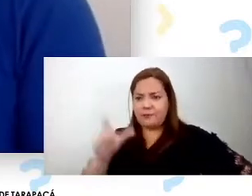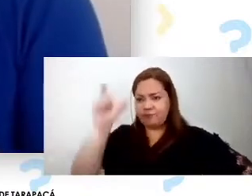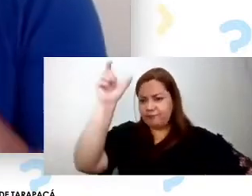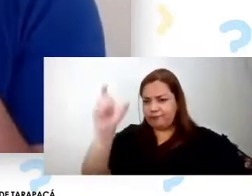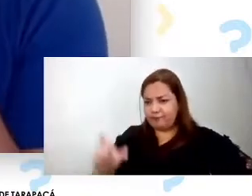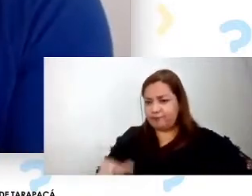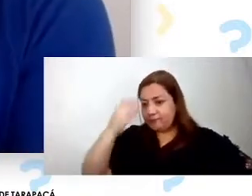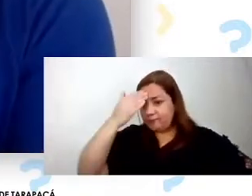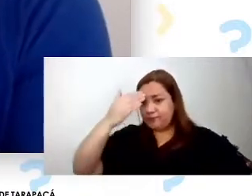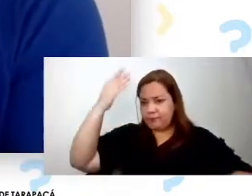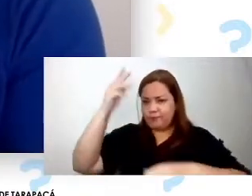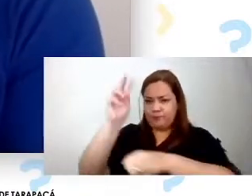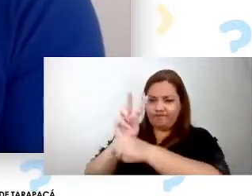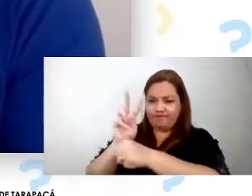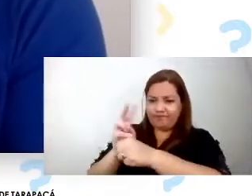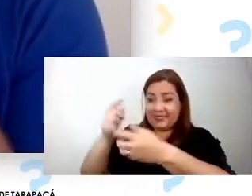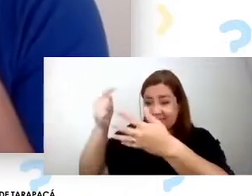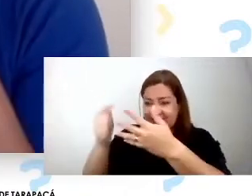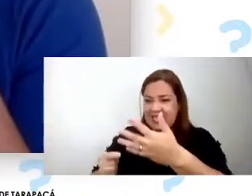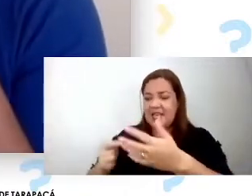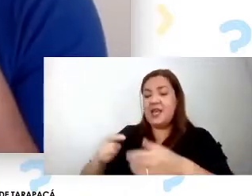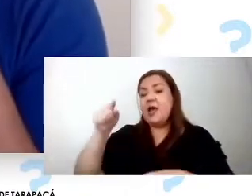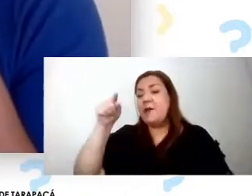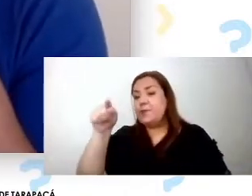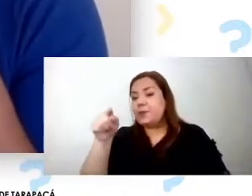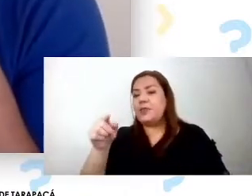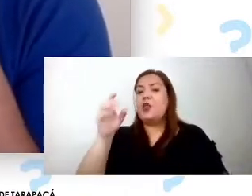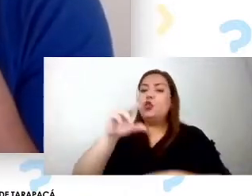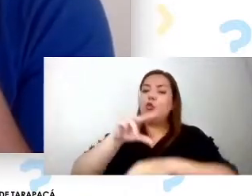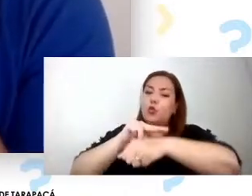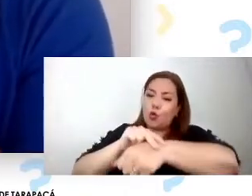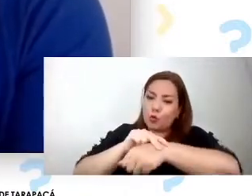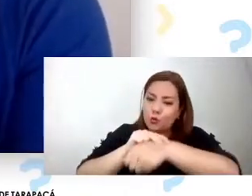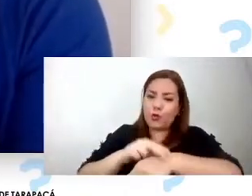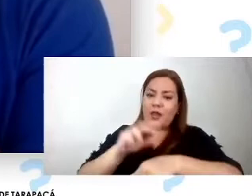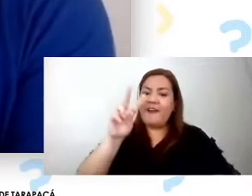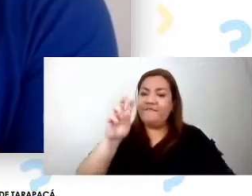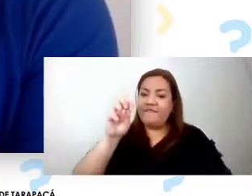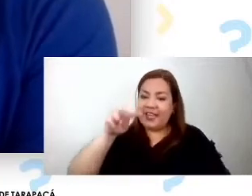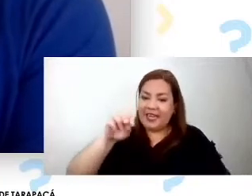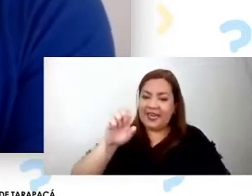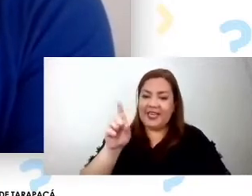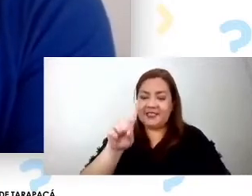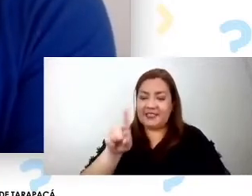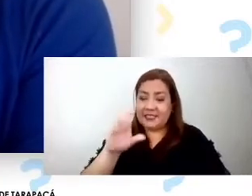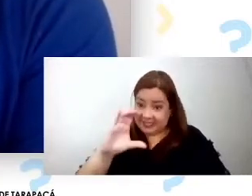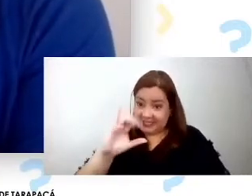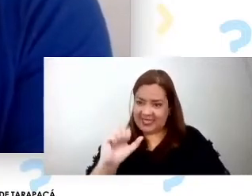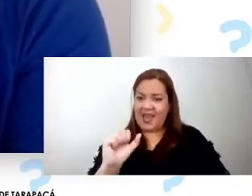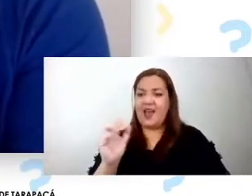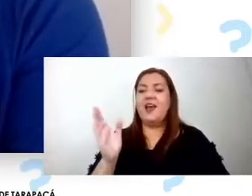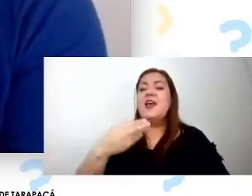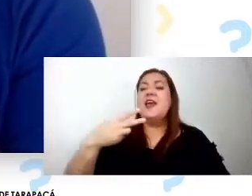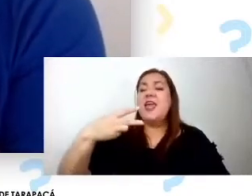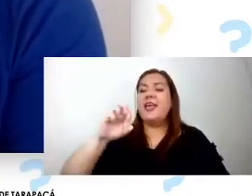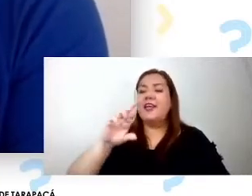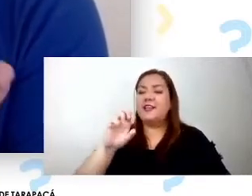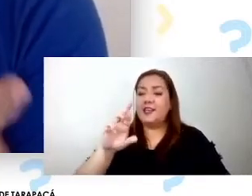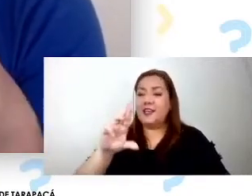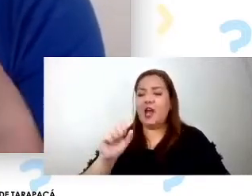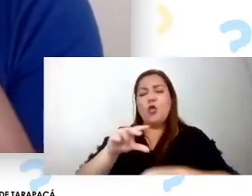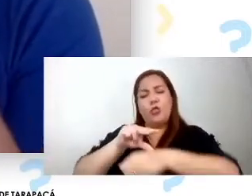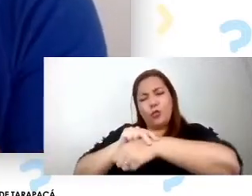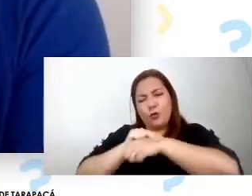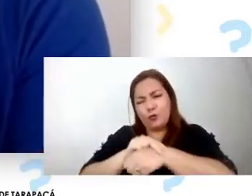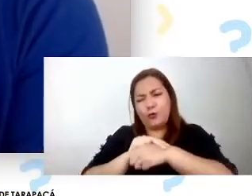de la Facultad de Ciencias, la doctora Venecia Herrera. Doctora Venecia, ¿cómo está? Muy buenas tardes,